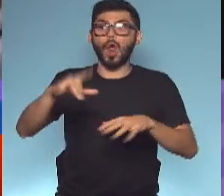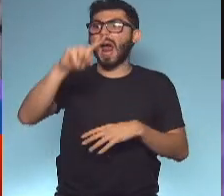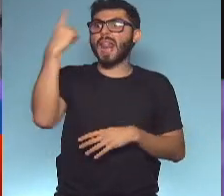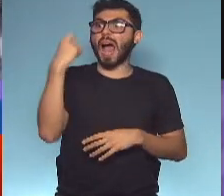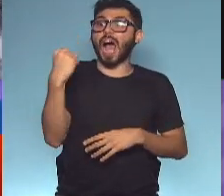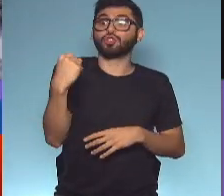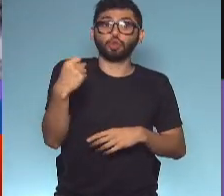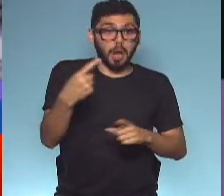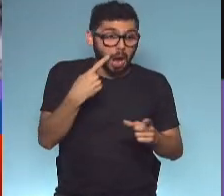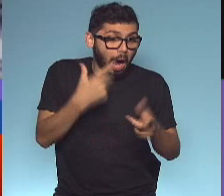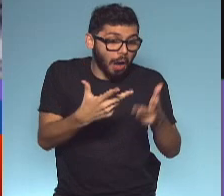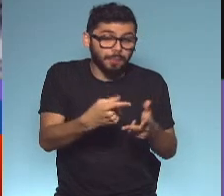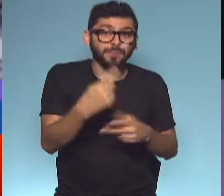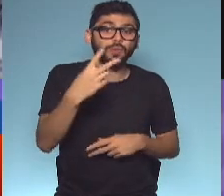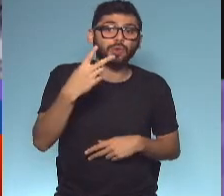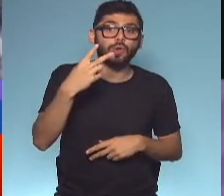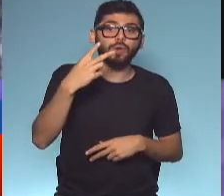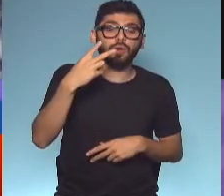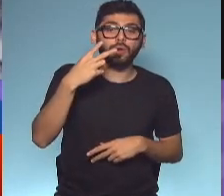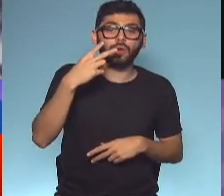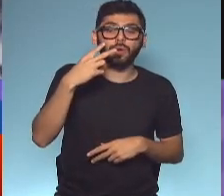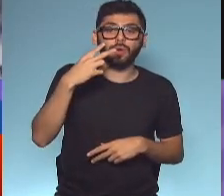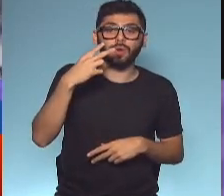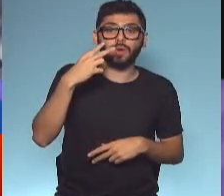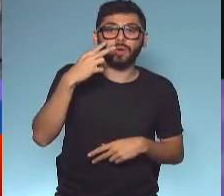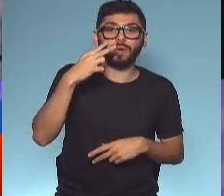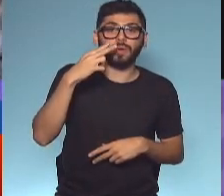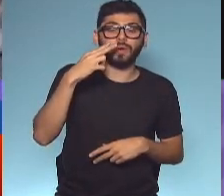podemos olvidar que en 2065,